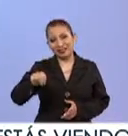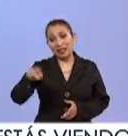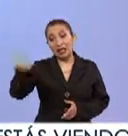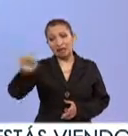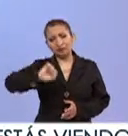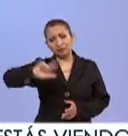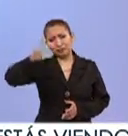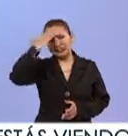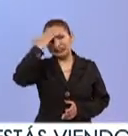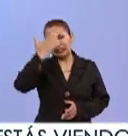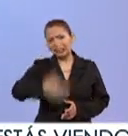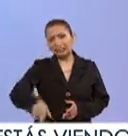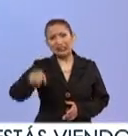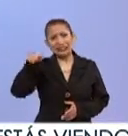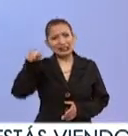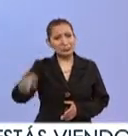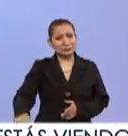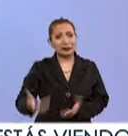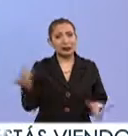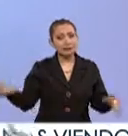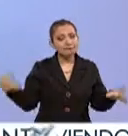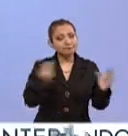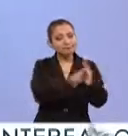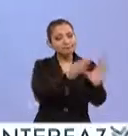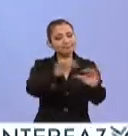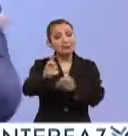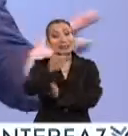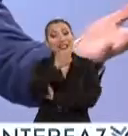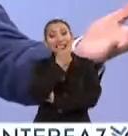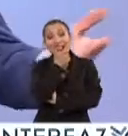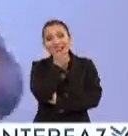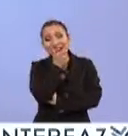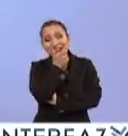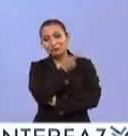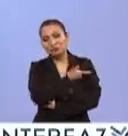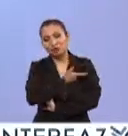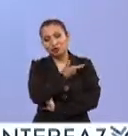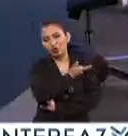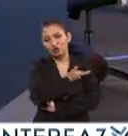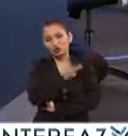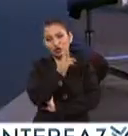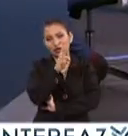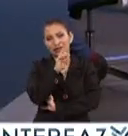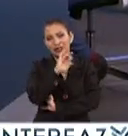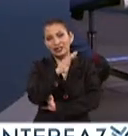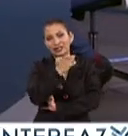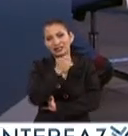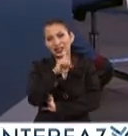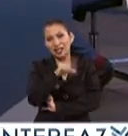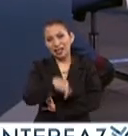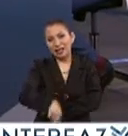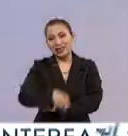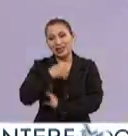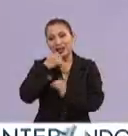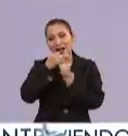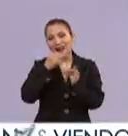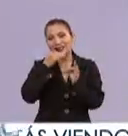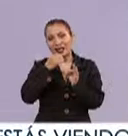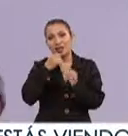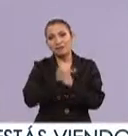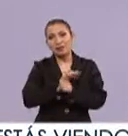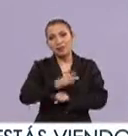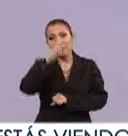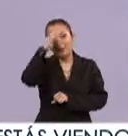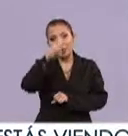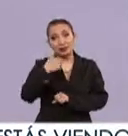los especialistas en la enseñanza del inglés. Es un gusto tenerte, Richard, en los estudios de la Agencia Informativa de Educación de